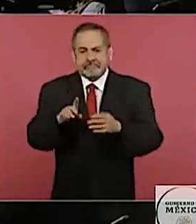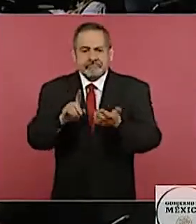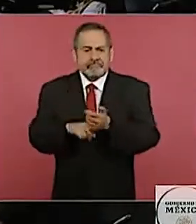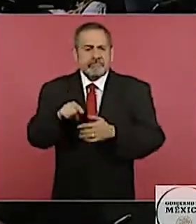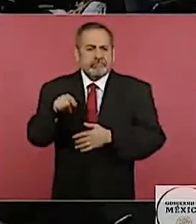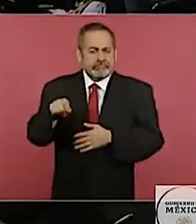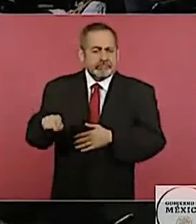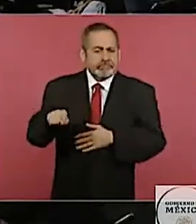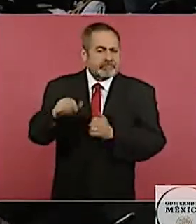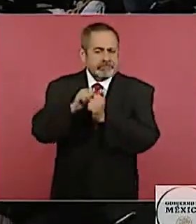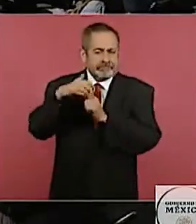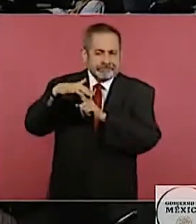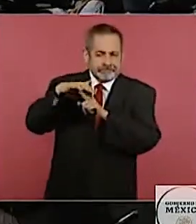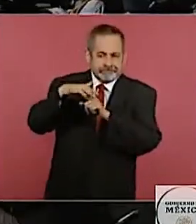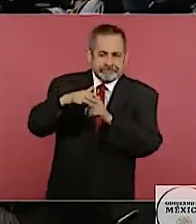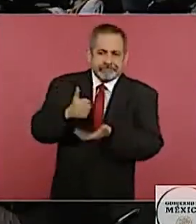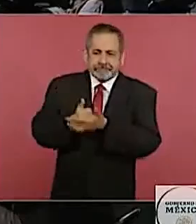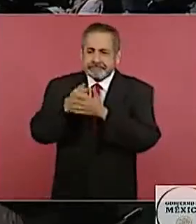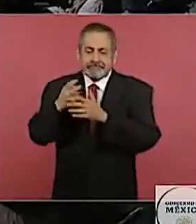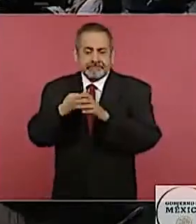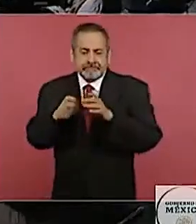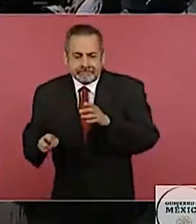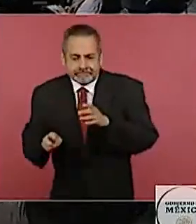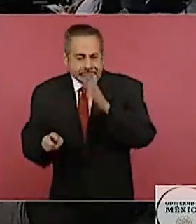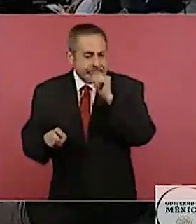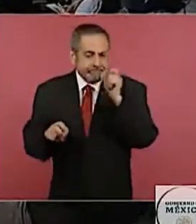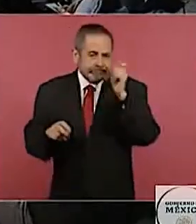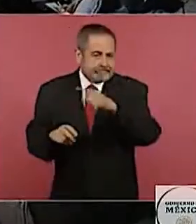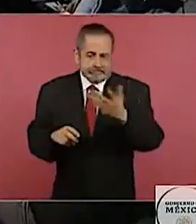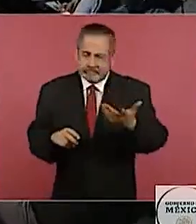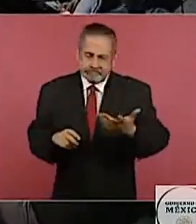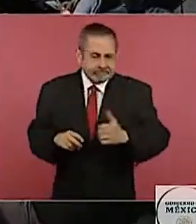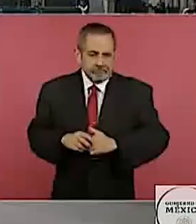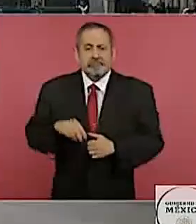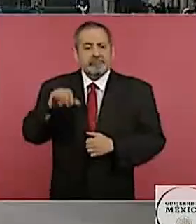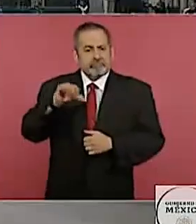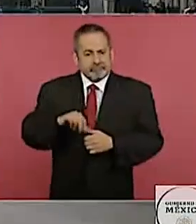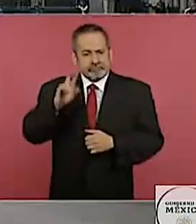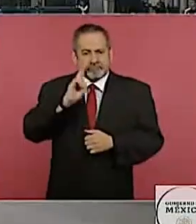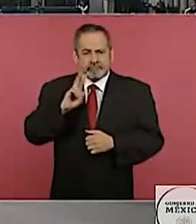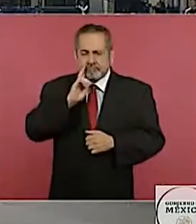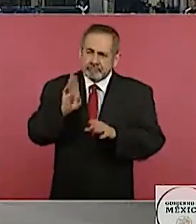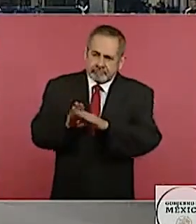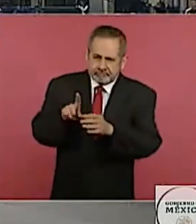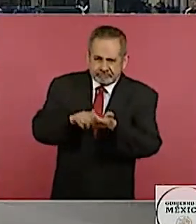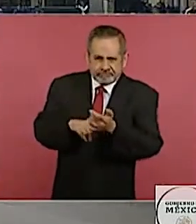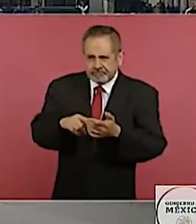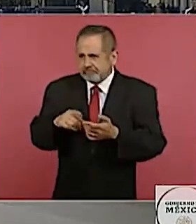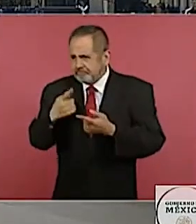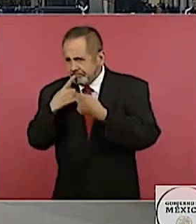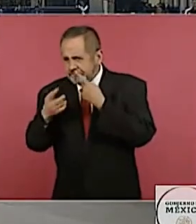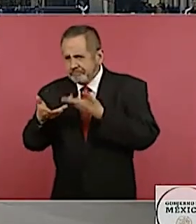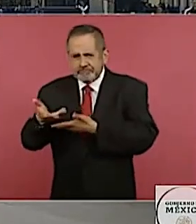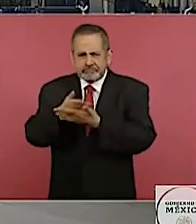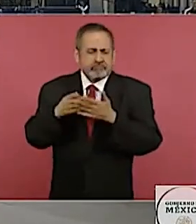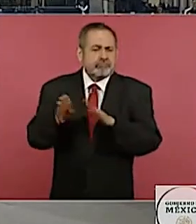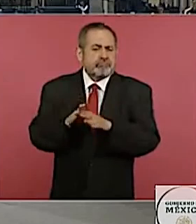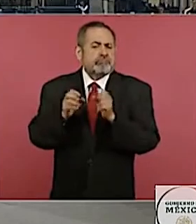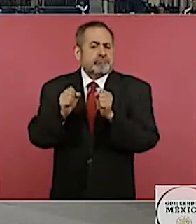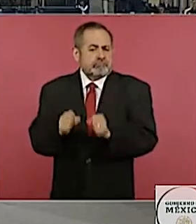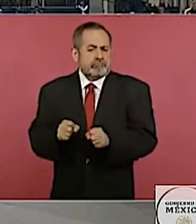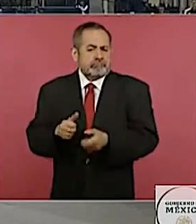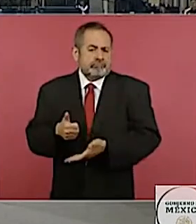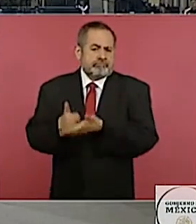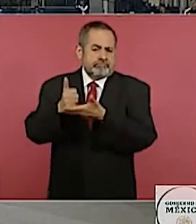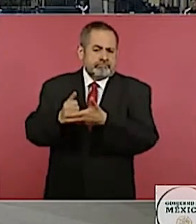casas que están Precisamente en ese punto hoy nos van a ayudar para tratar de de sensibilizar contener Este orillar ahí